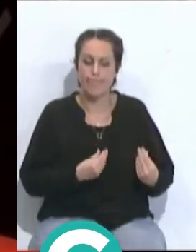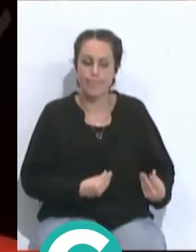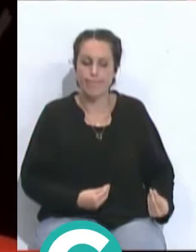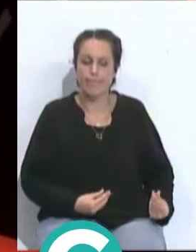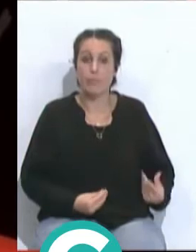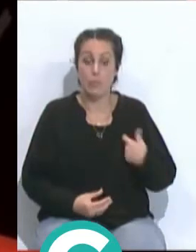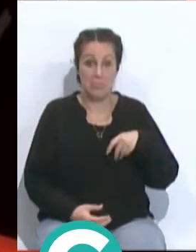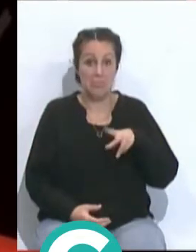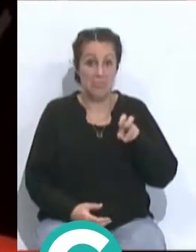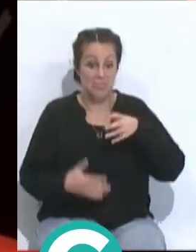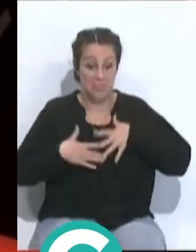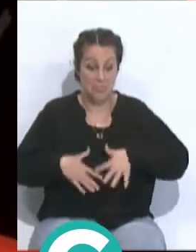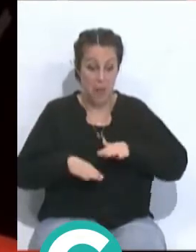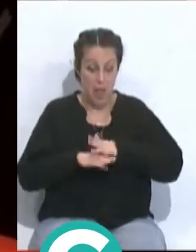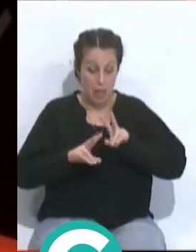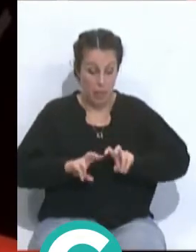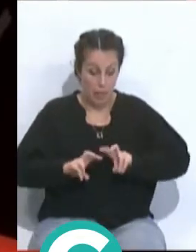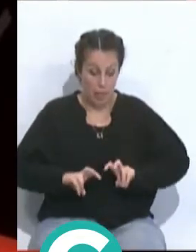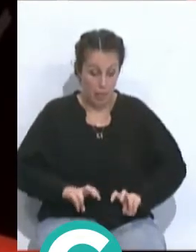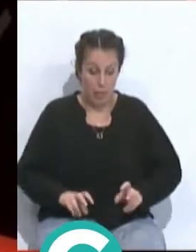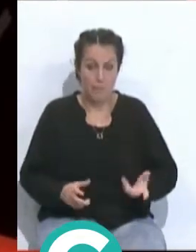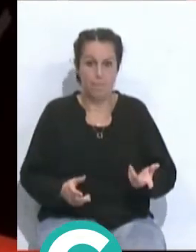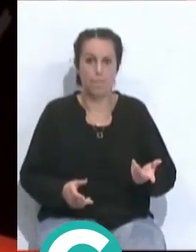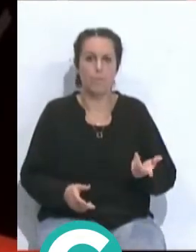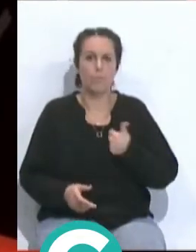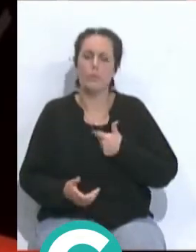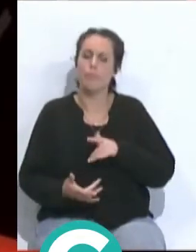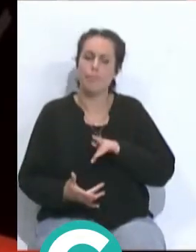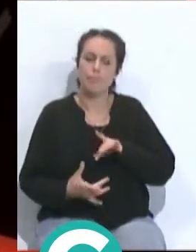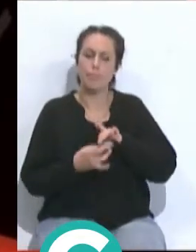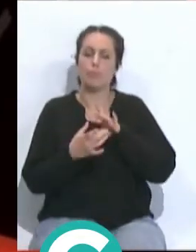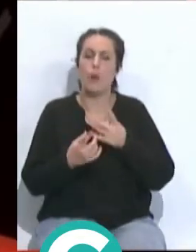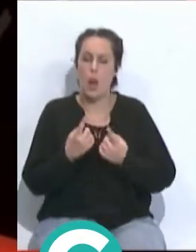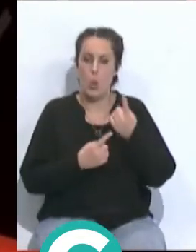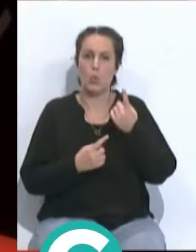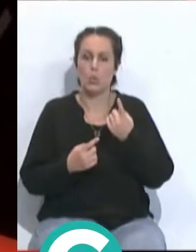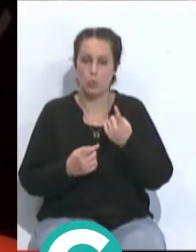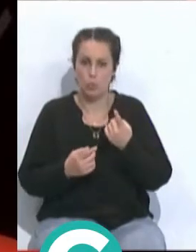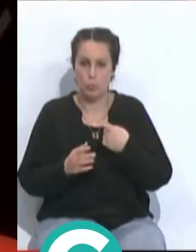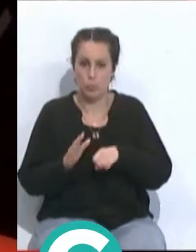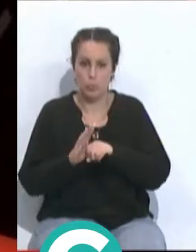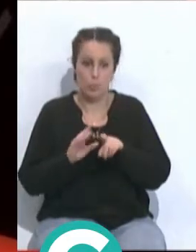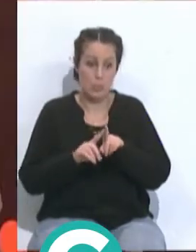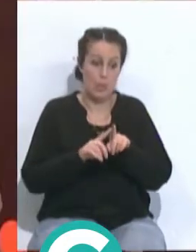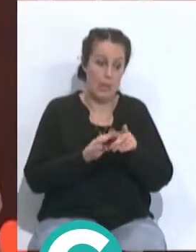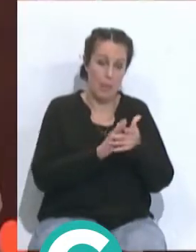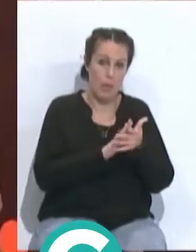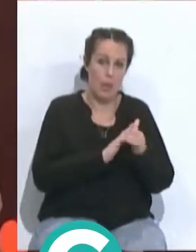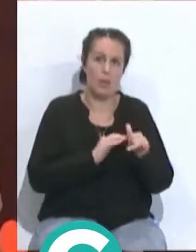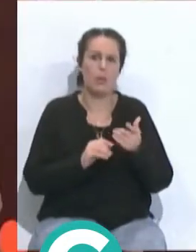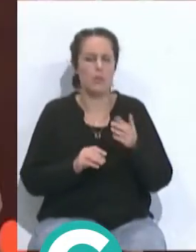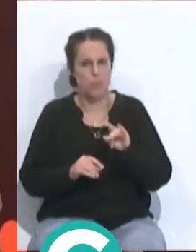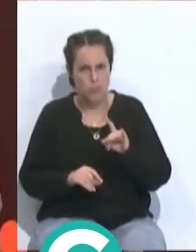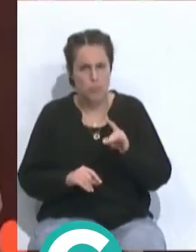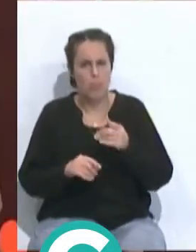sirvieron para investigar y bueno, he ido conectando algunos artículos con explicaciones. Claro, él tiene varias